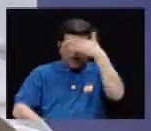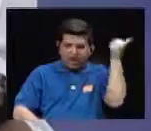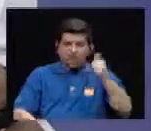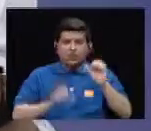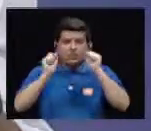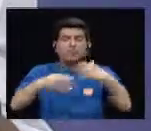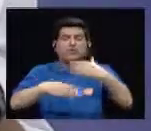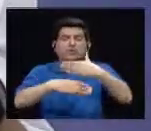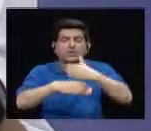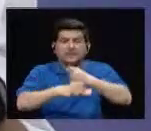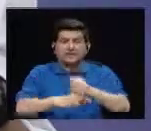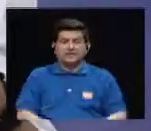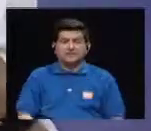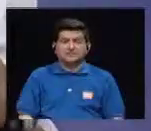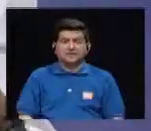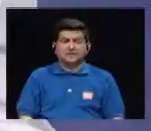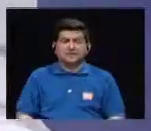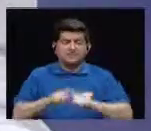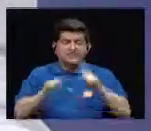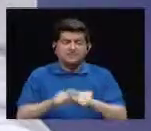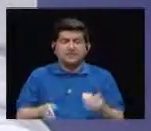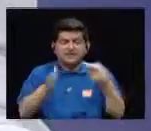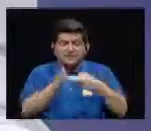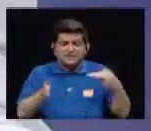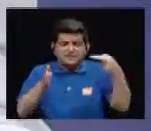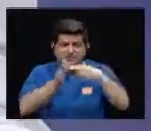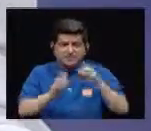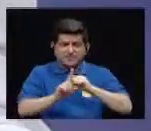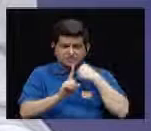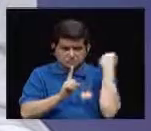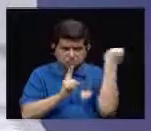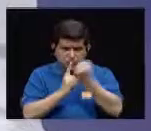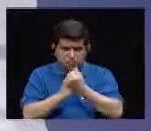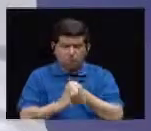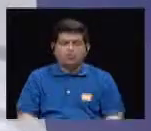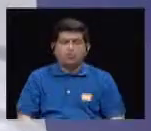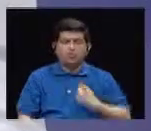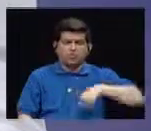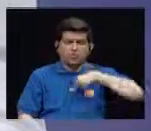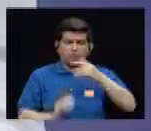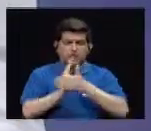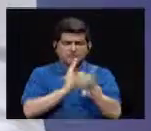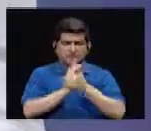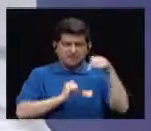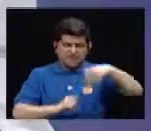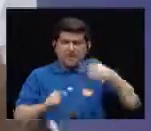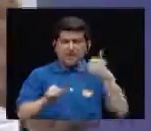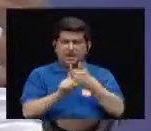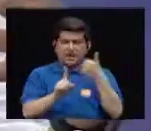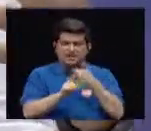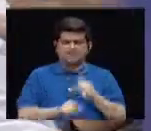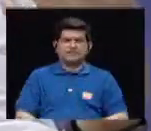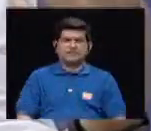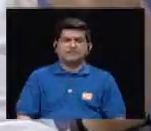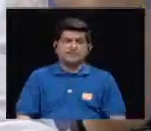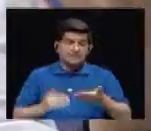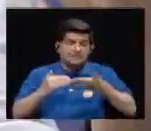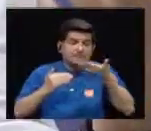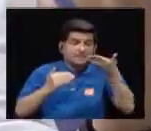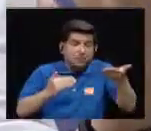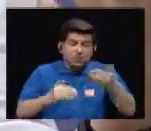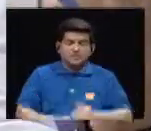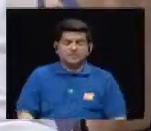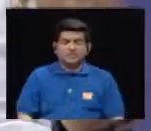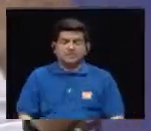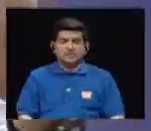por ejemplo, sí. Es poder hacer recreaciones, claro. ¿Verdad? Con nuestro talento local de las